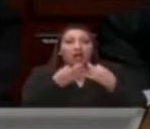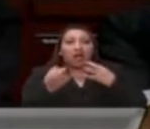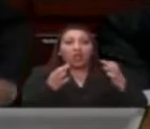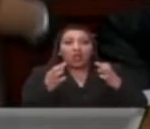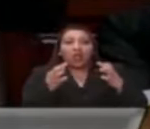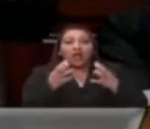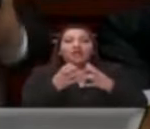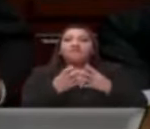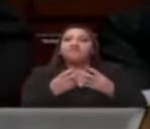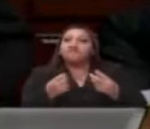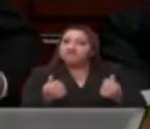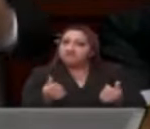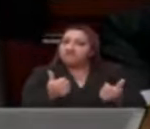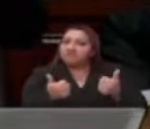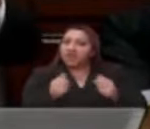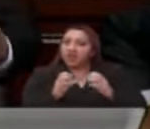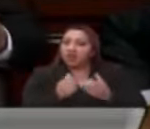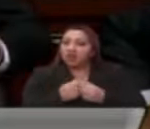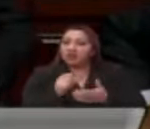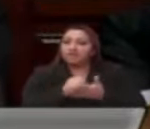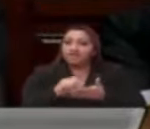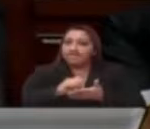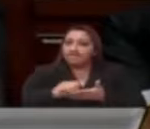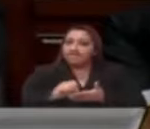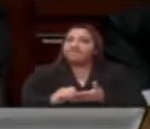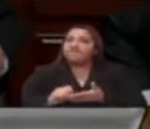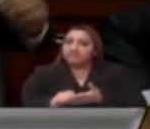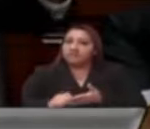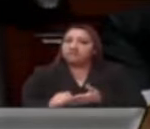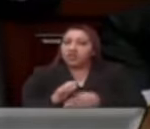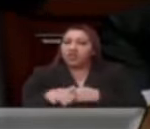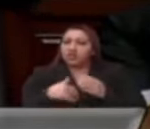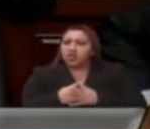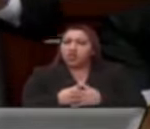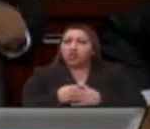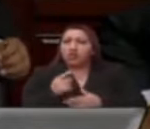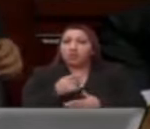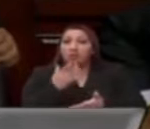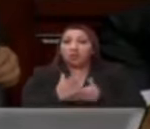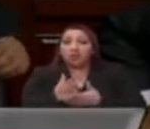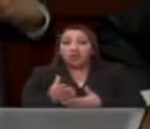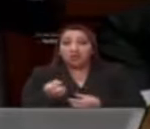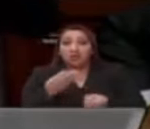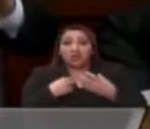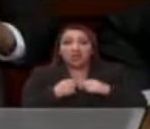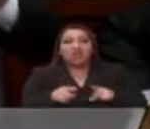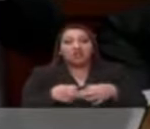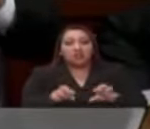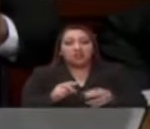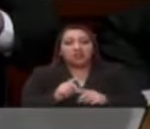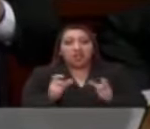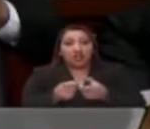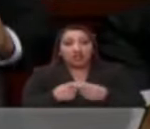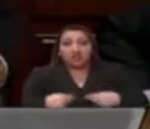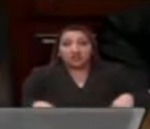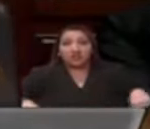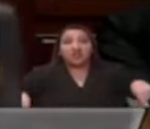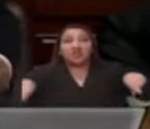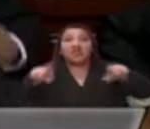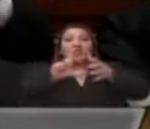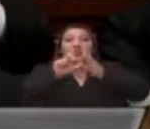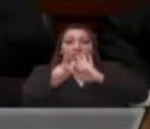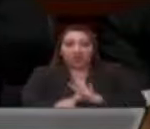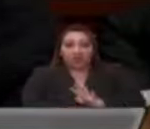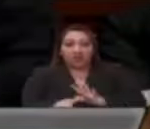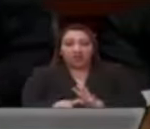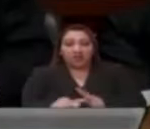dudas. El Parlamento ha tomado nota de todas las irregularidades en los sectores y esto permitirá que las comisiones ordinarias